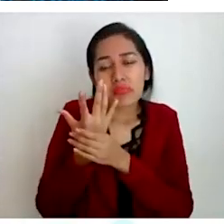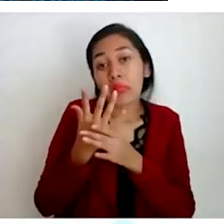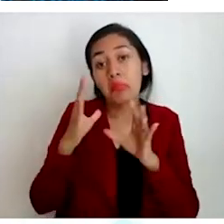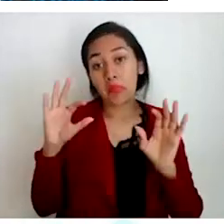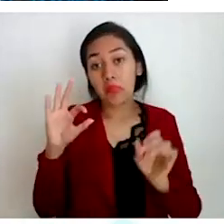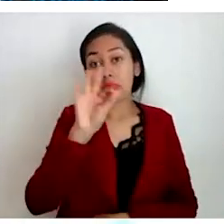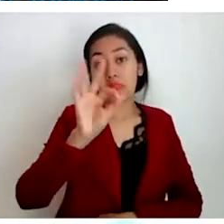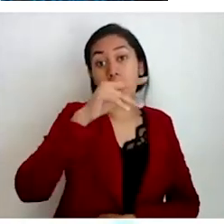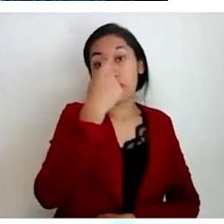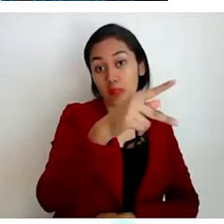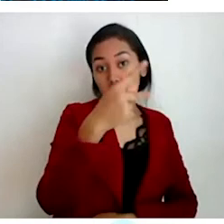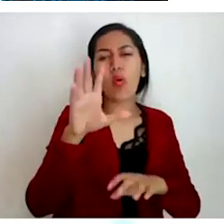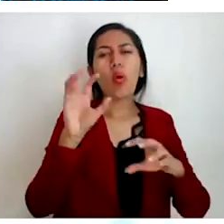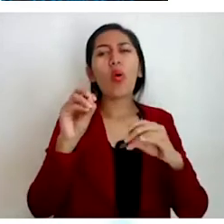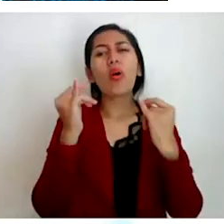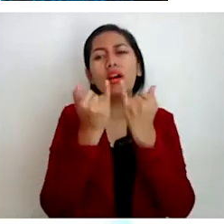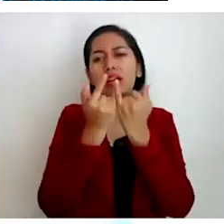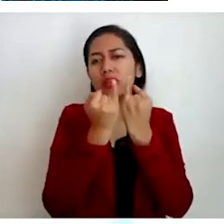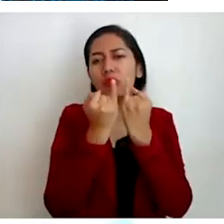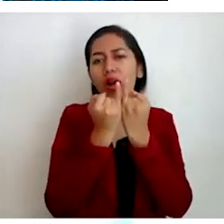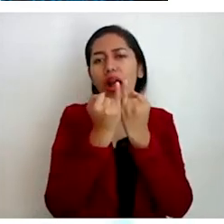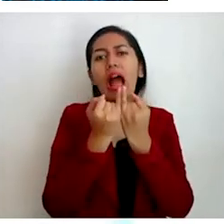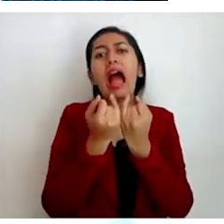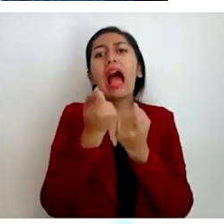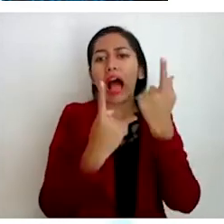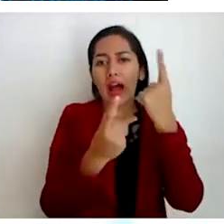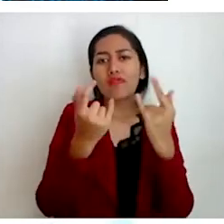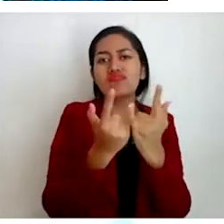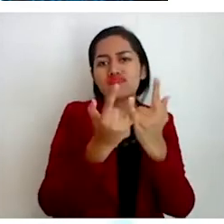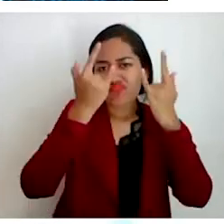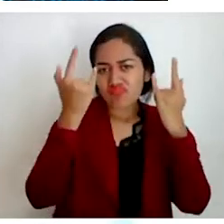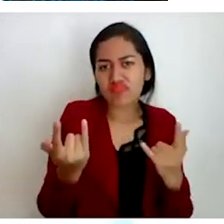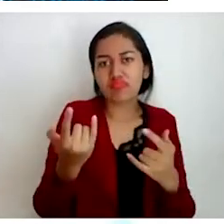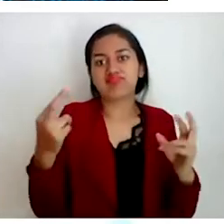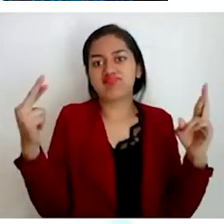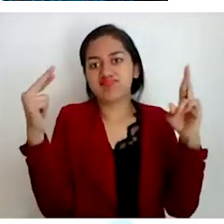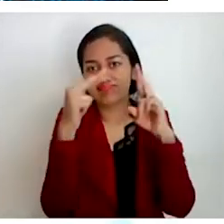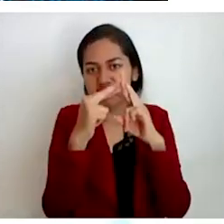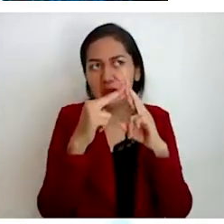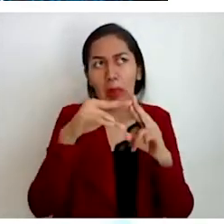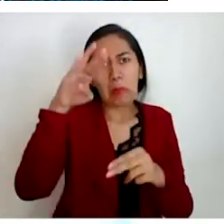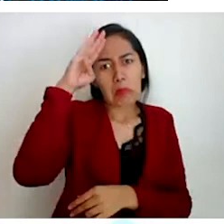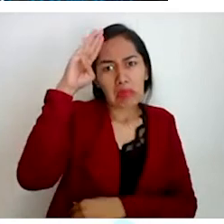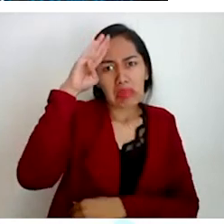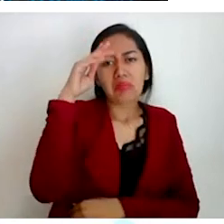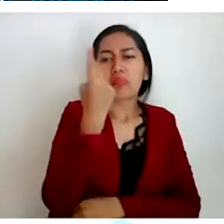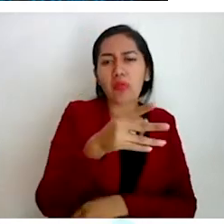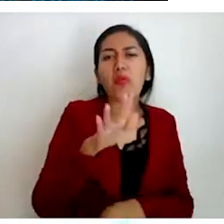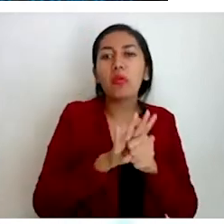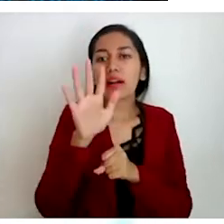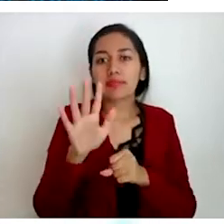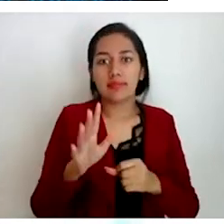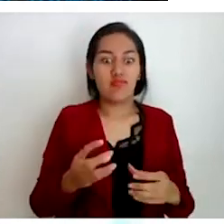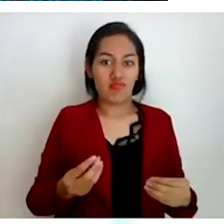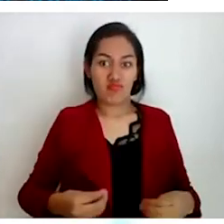relatos religiosos, ¿no? De comenzar todo de nuevo, de dejar la vida de pecado y comenzar una